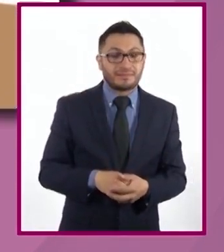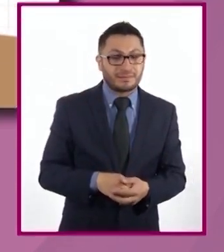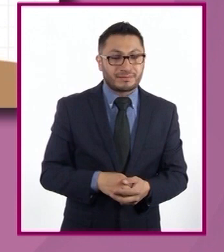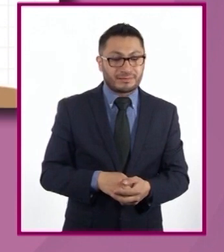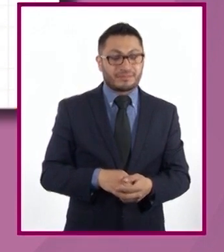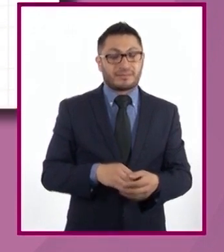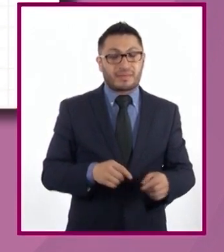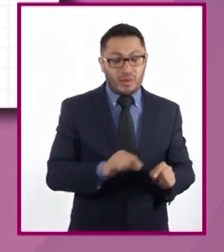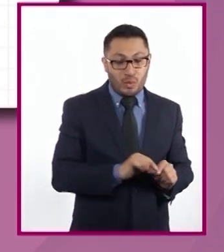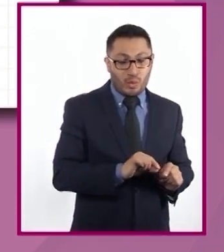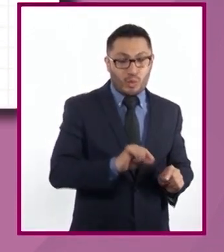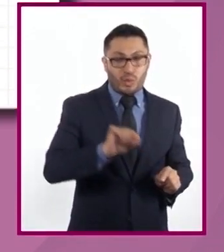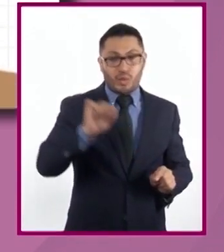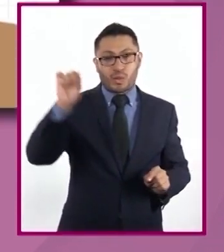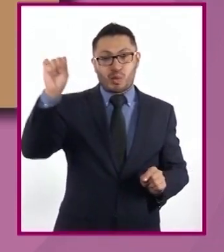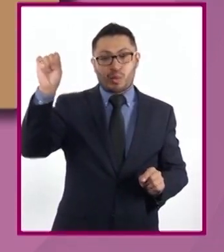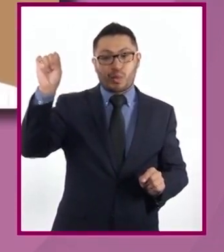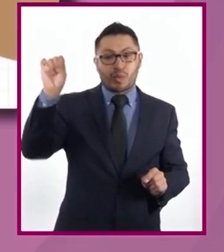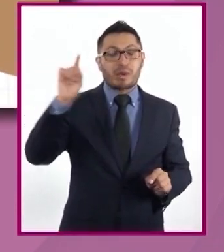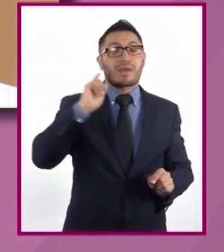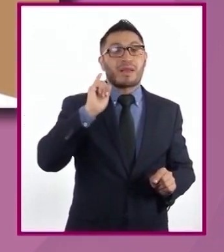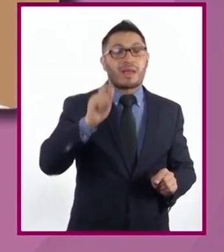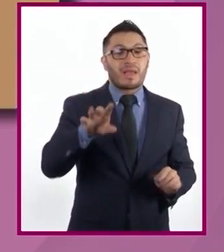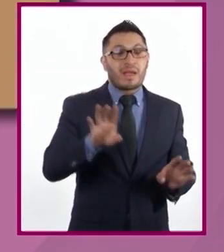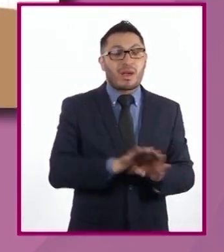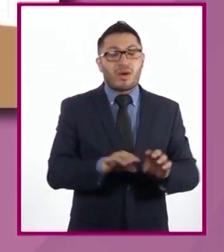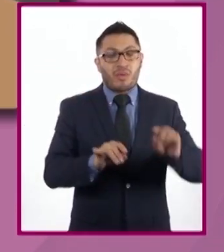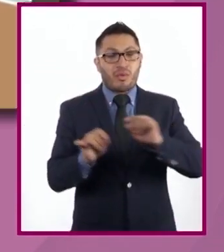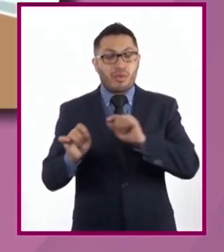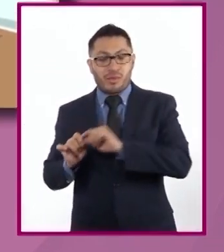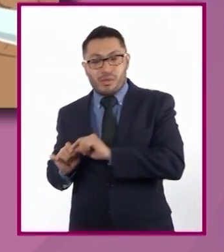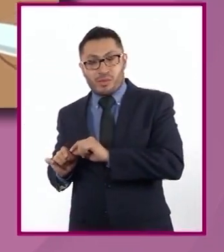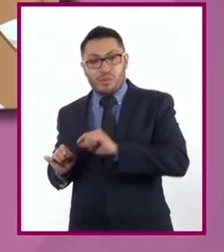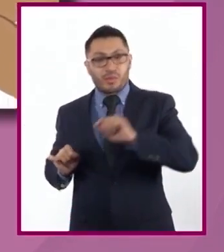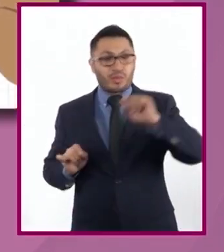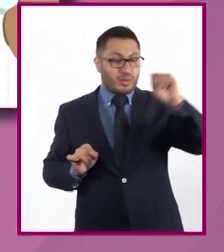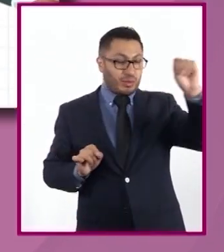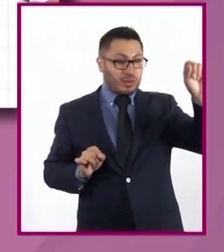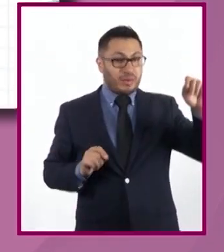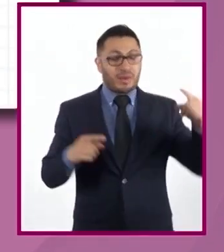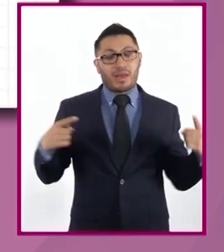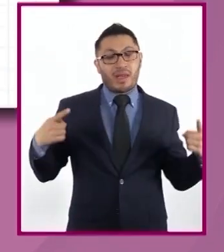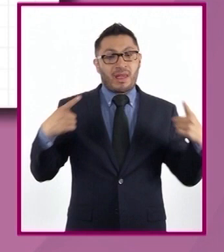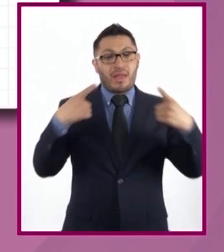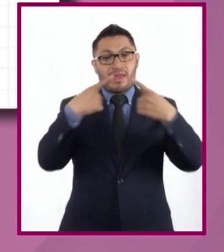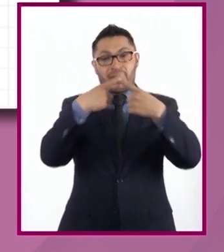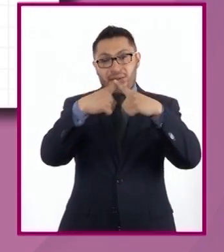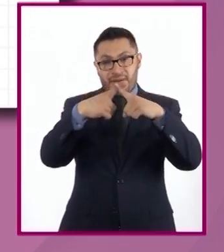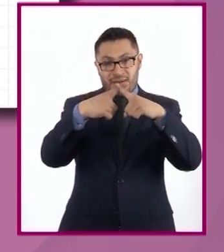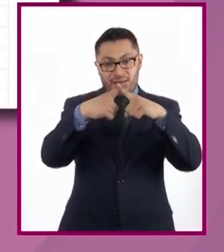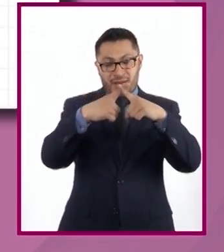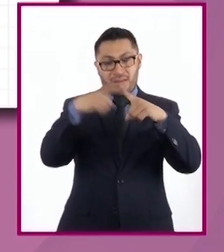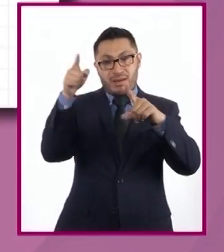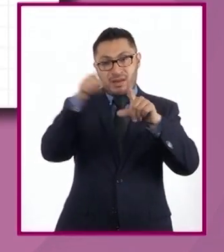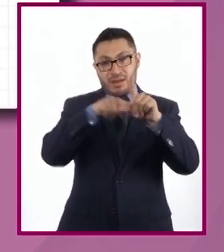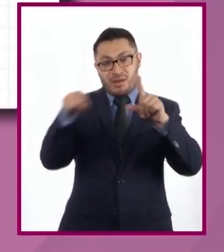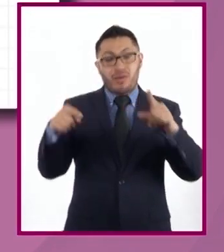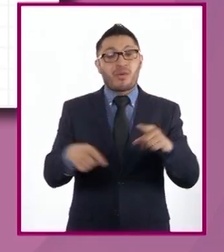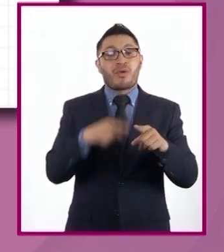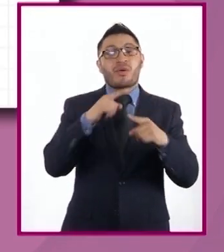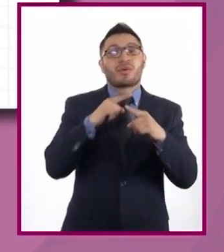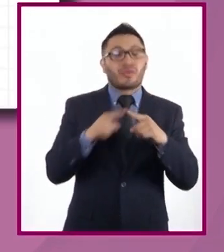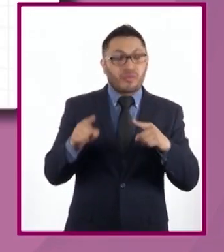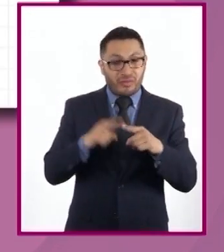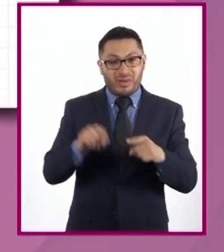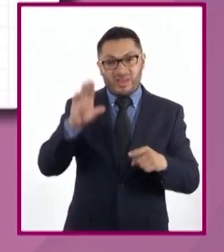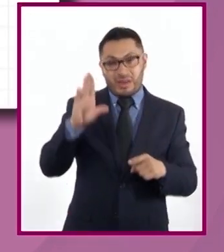Una línea transversal es aquella que corta a otra, formando ángulos diferentes a 90 grados.